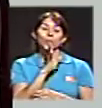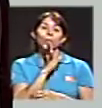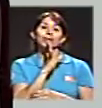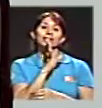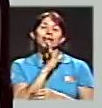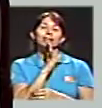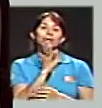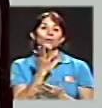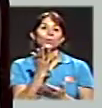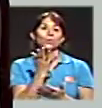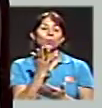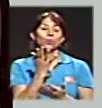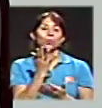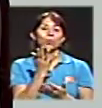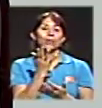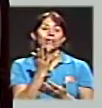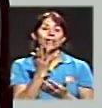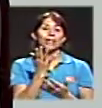conversando sobre